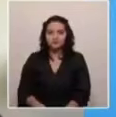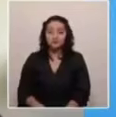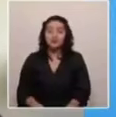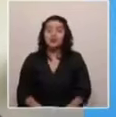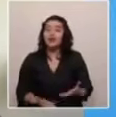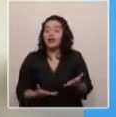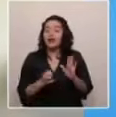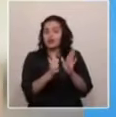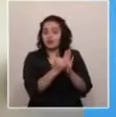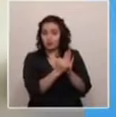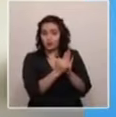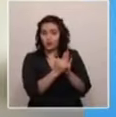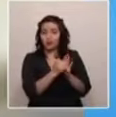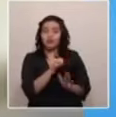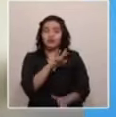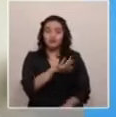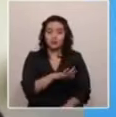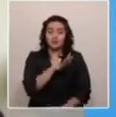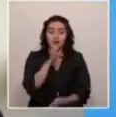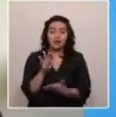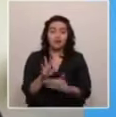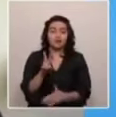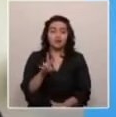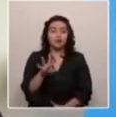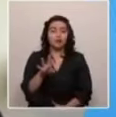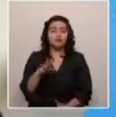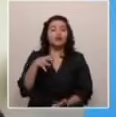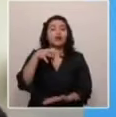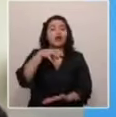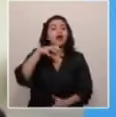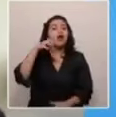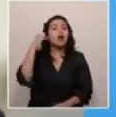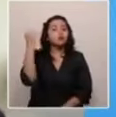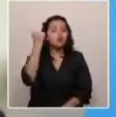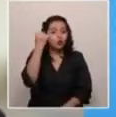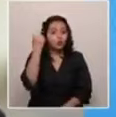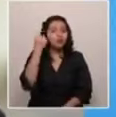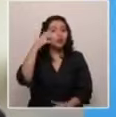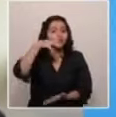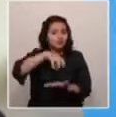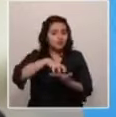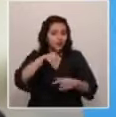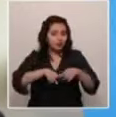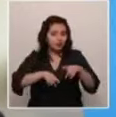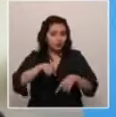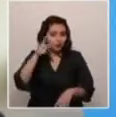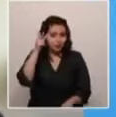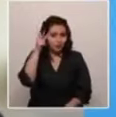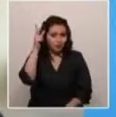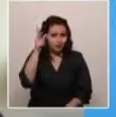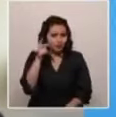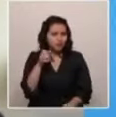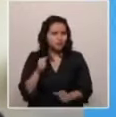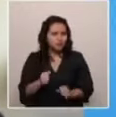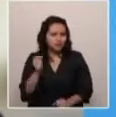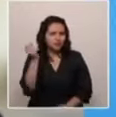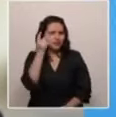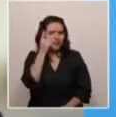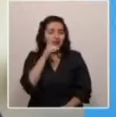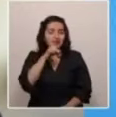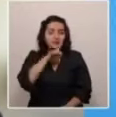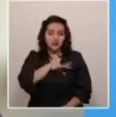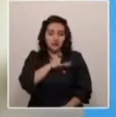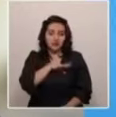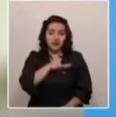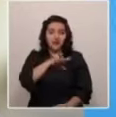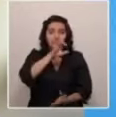los artículos 19 a 24 que consagran las autonomías territoriales indígenas, podemos extraer de su texto que Chile dejará de ser un